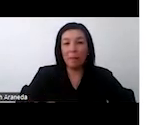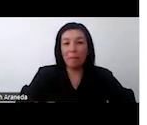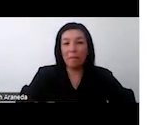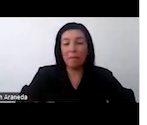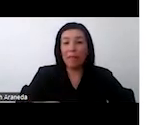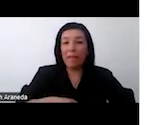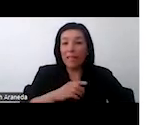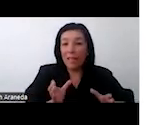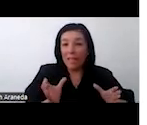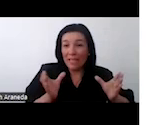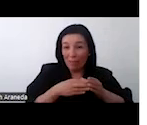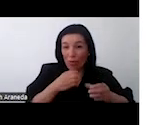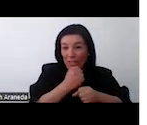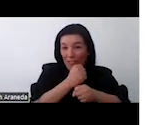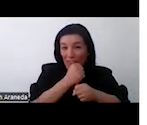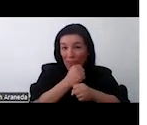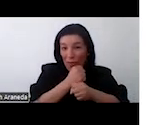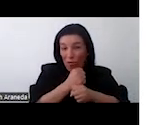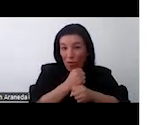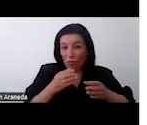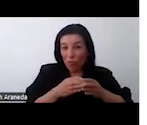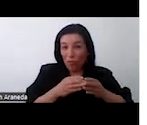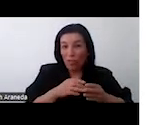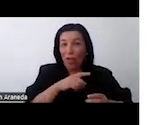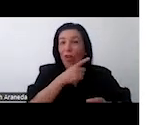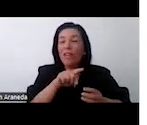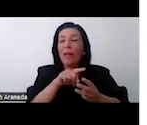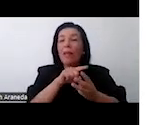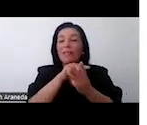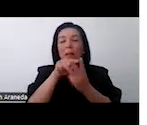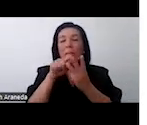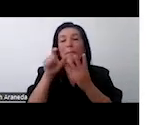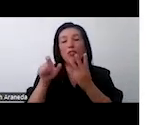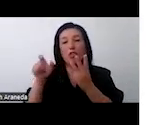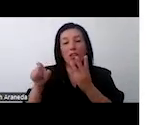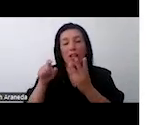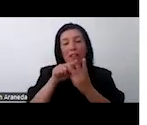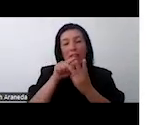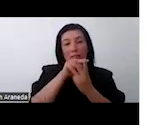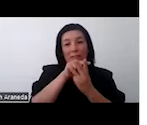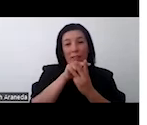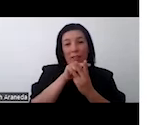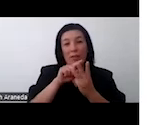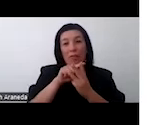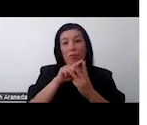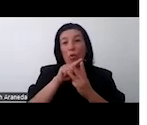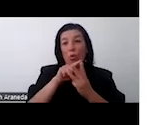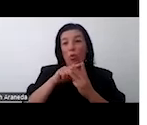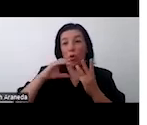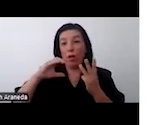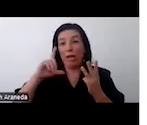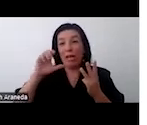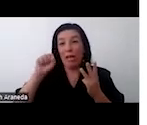el equipo de trabajo a estas tres personas que ustedes ven acá. Eh, por un lado, bueno, está Claudia, que es la que